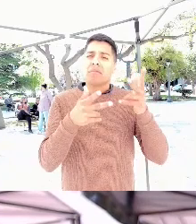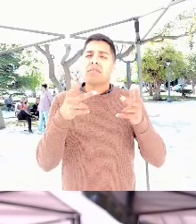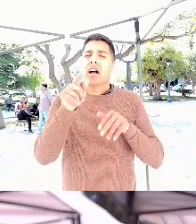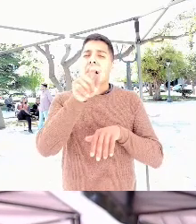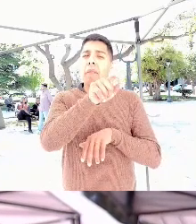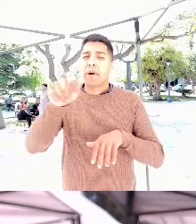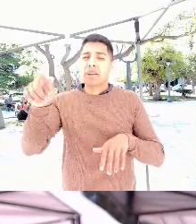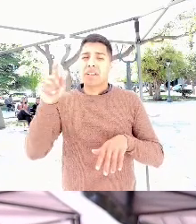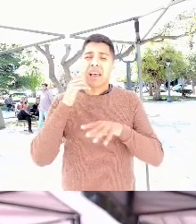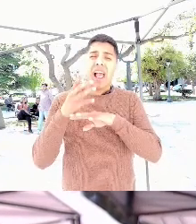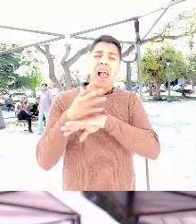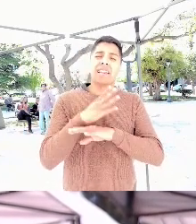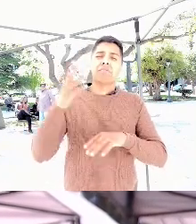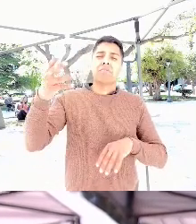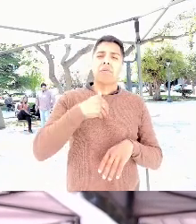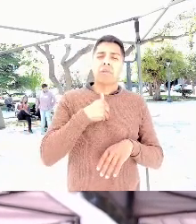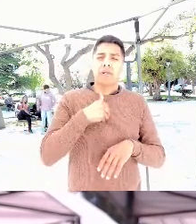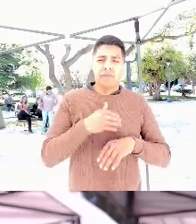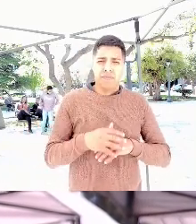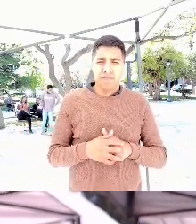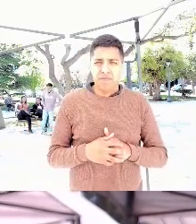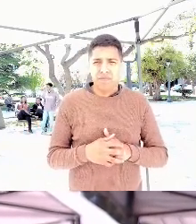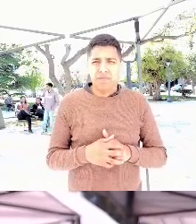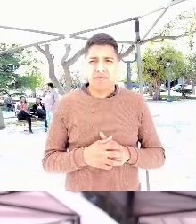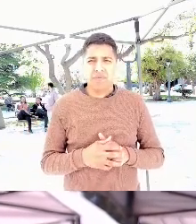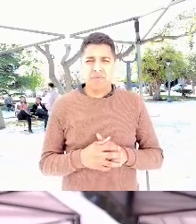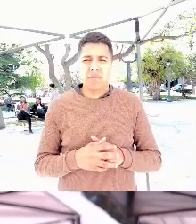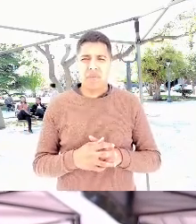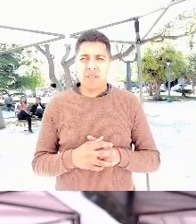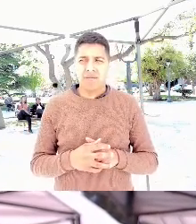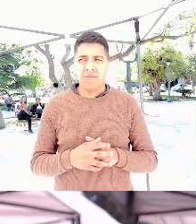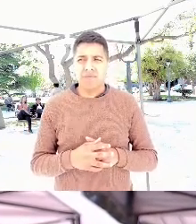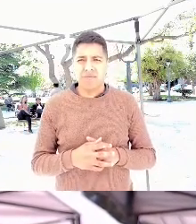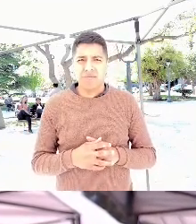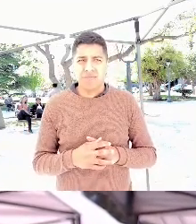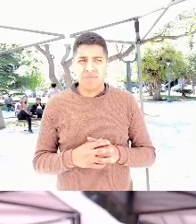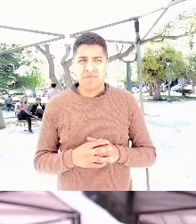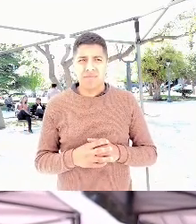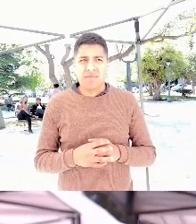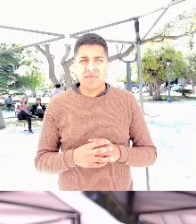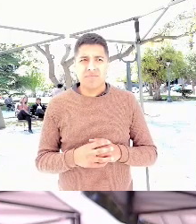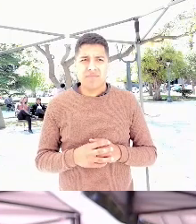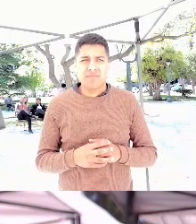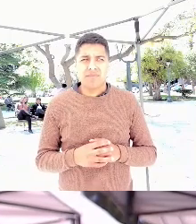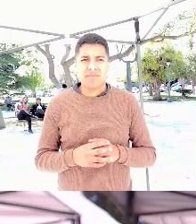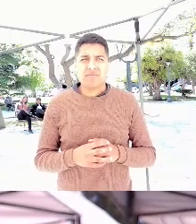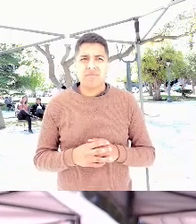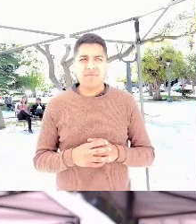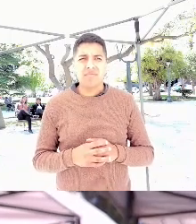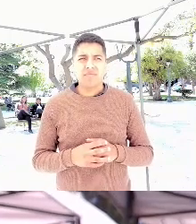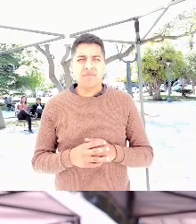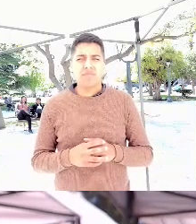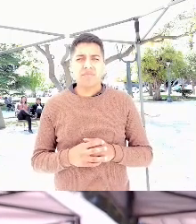las concejalas que así lo solicitaron al inicio. Así que comenzaremos.